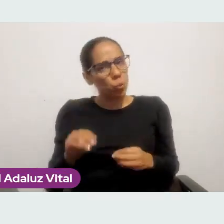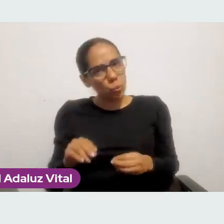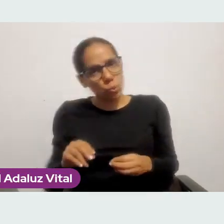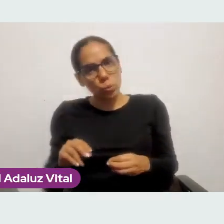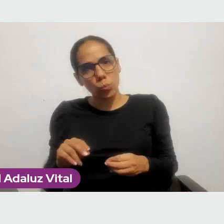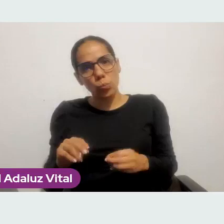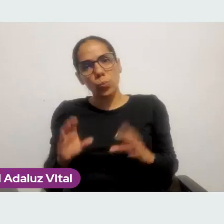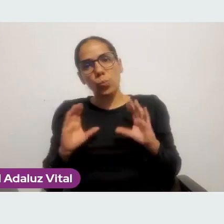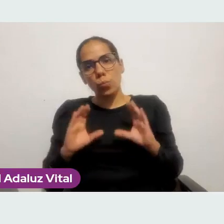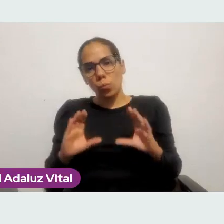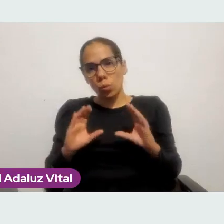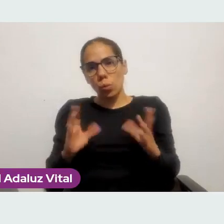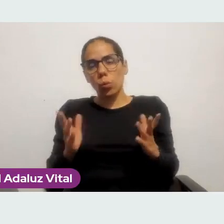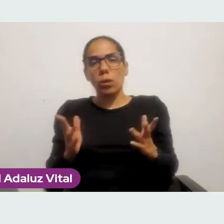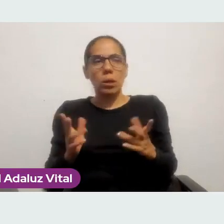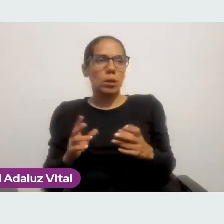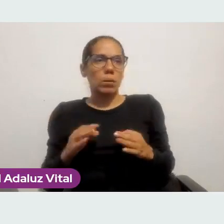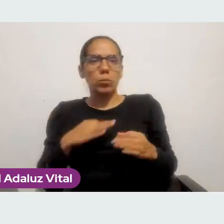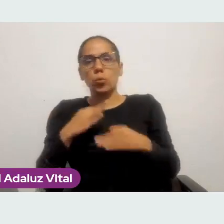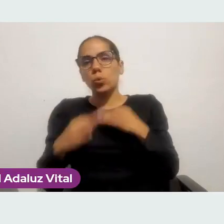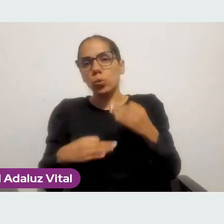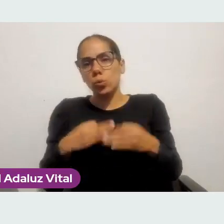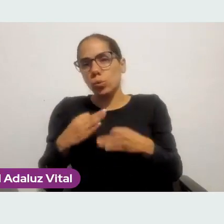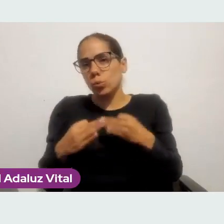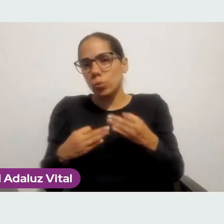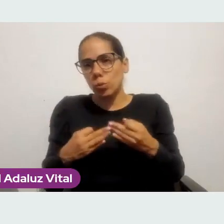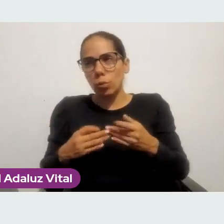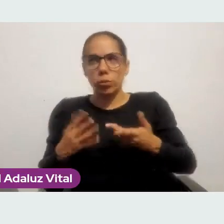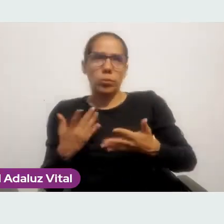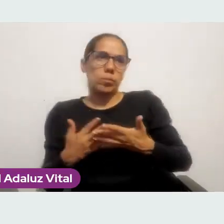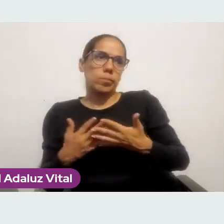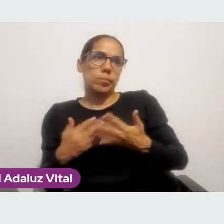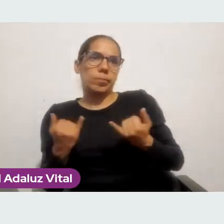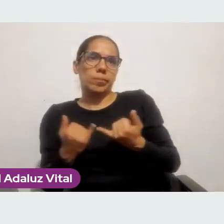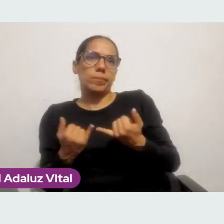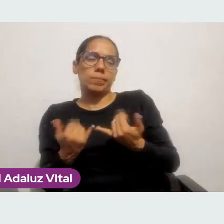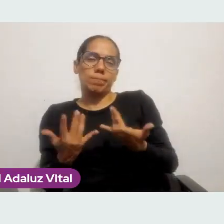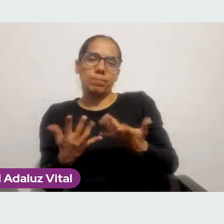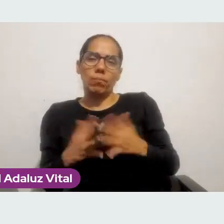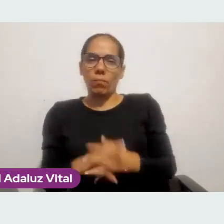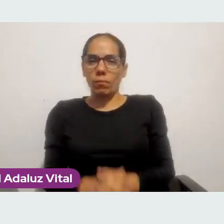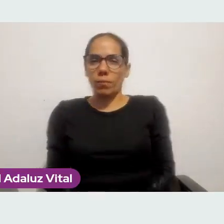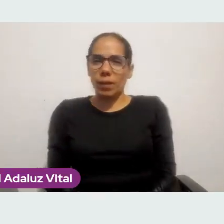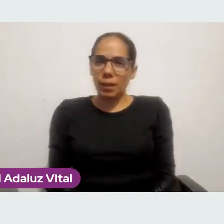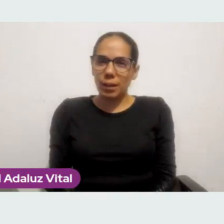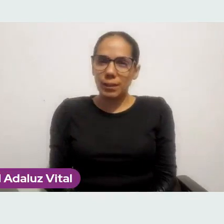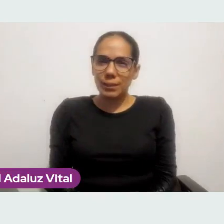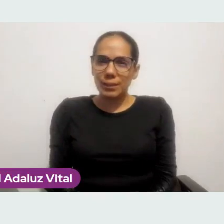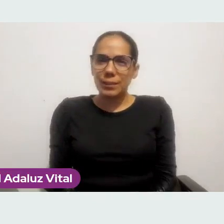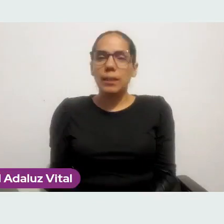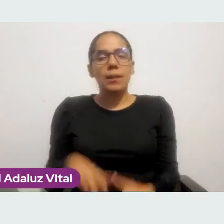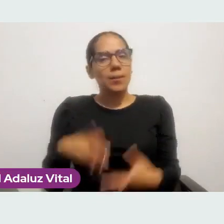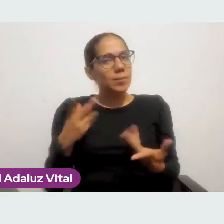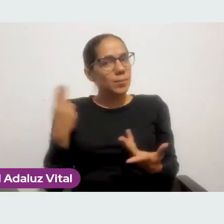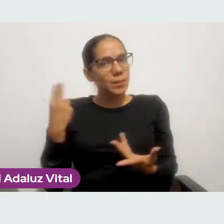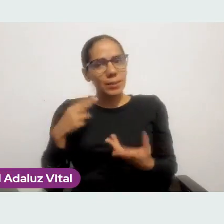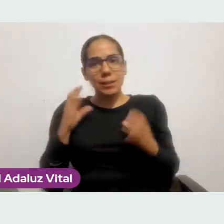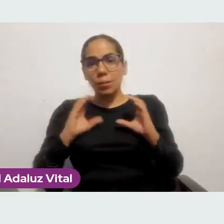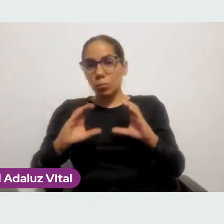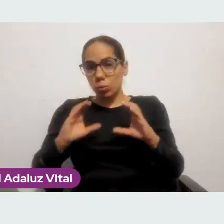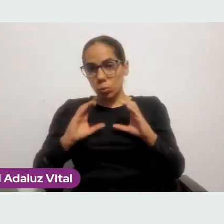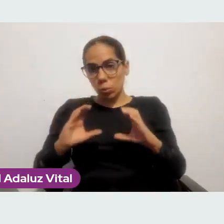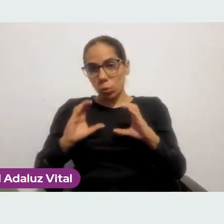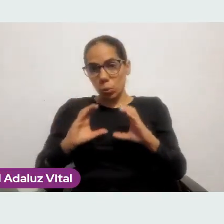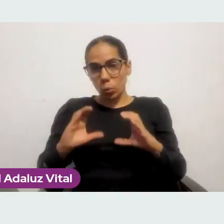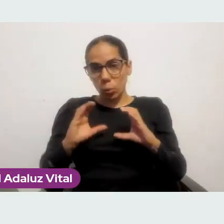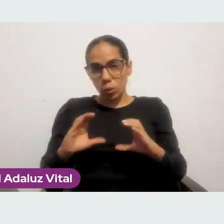que espera la familia de él. Entonces, bajo este sentido, tenemos que cuidar, inclusive decía